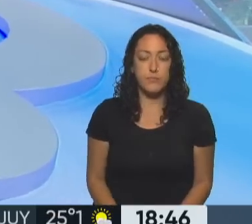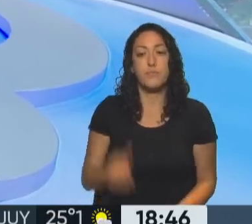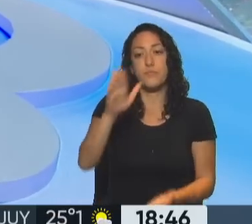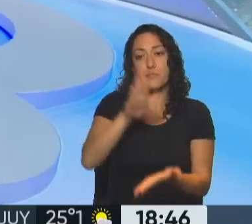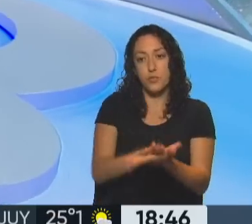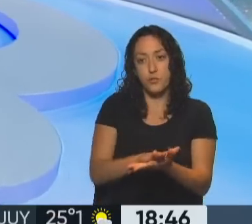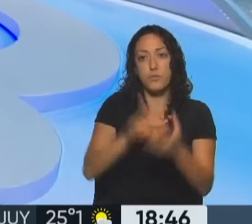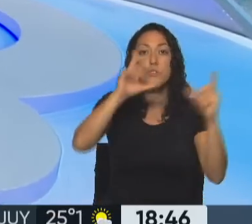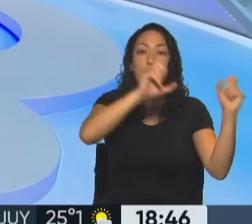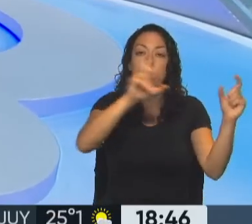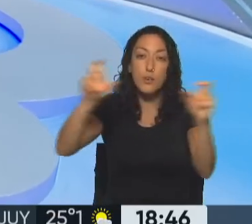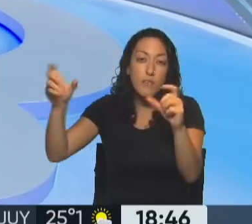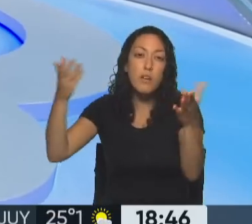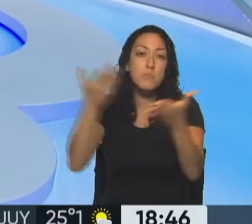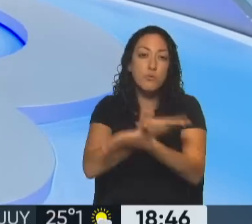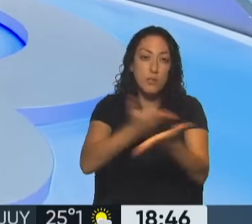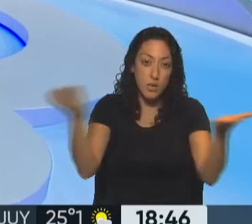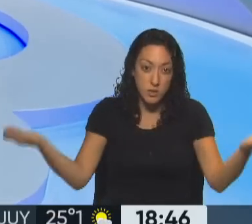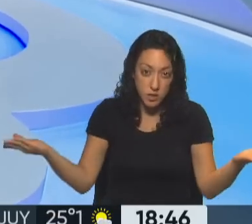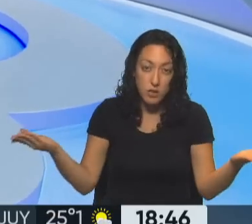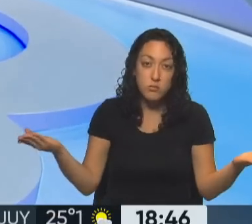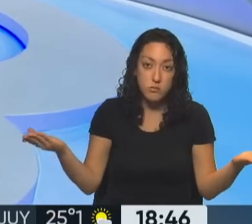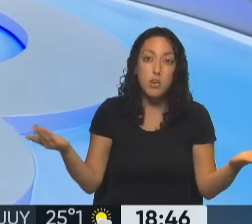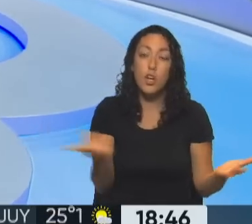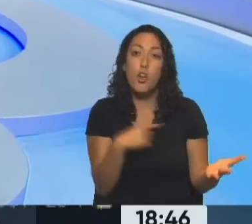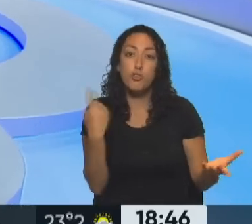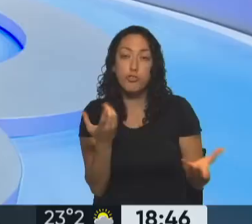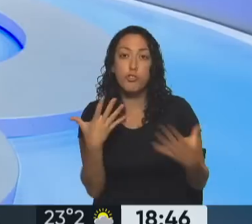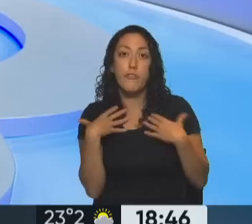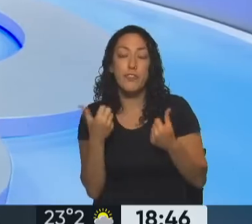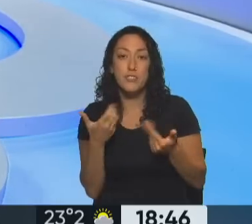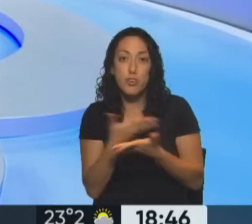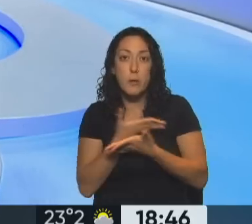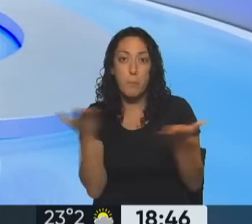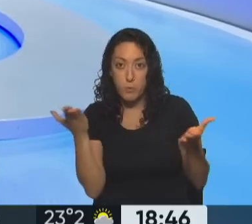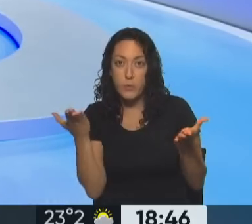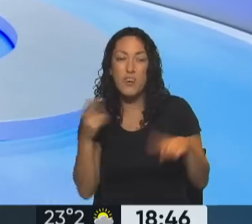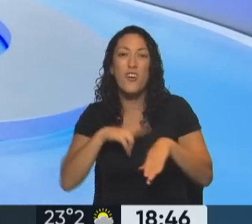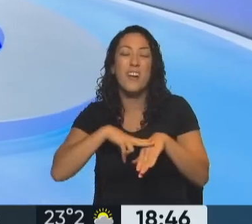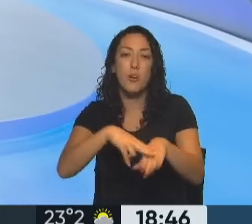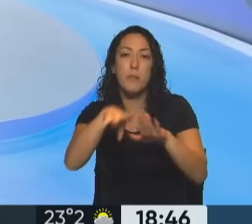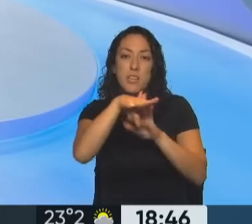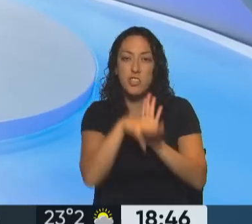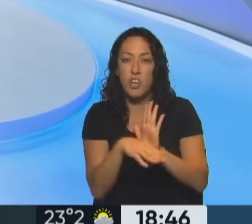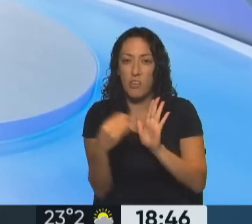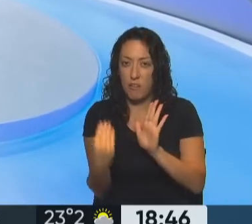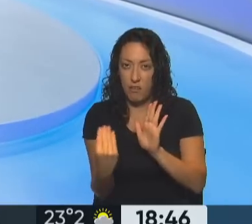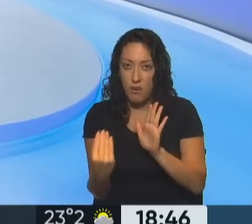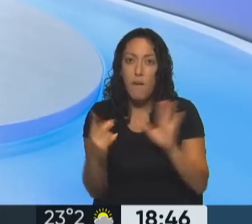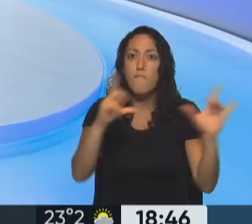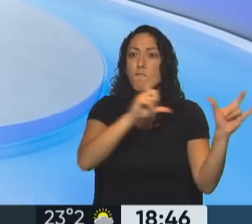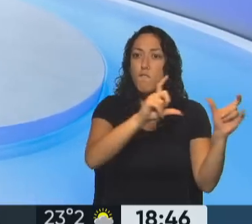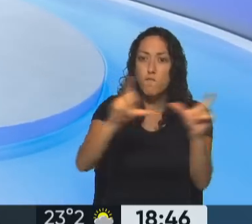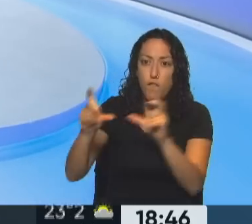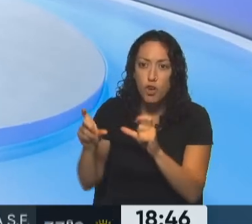de fotografías, nosotros desde la Defensoría recomendamos la no utilización de